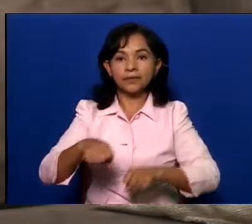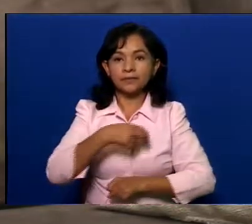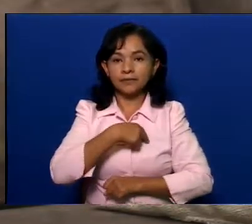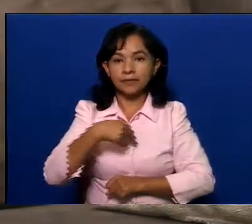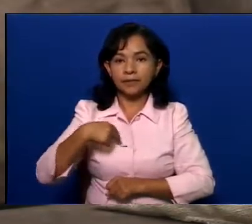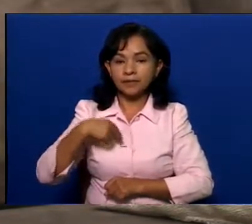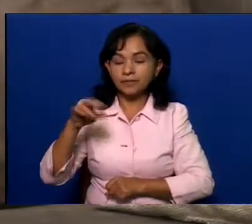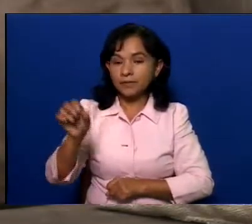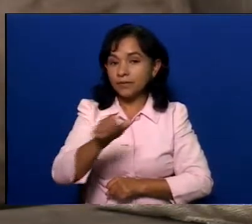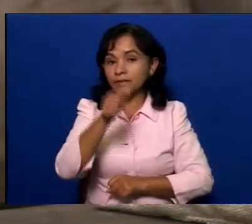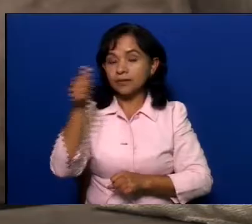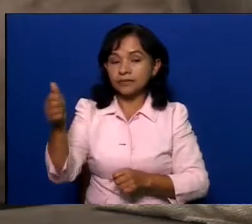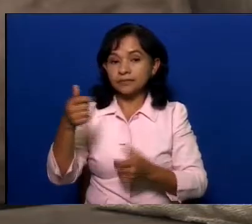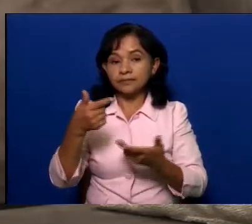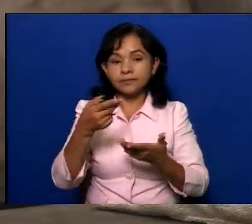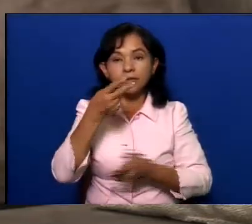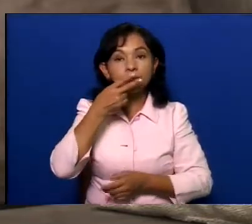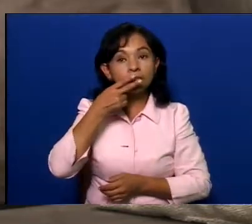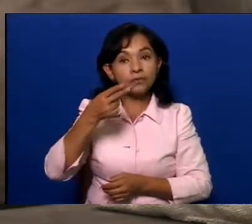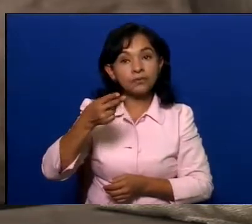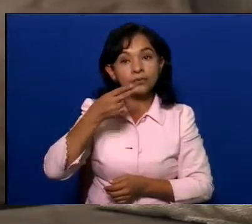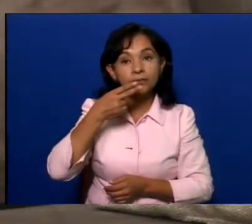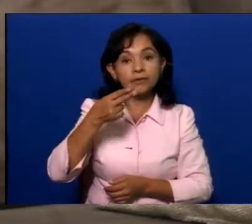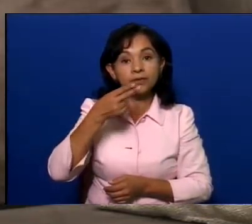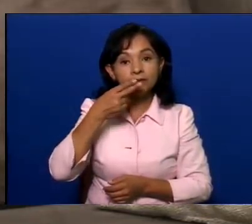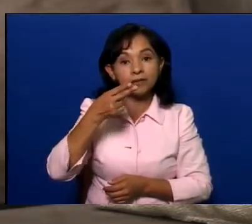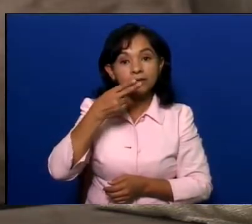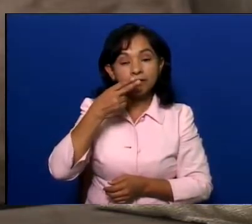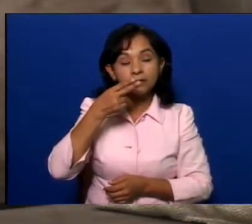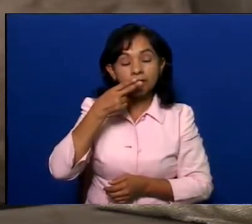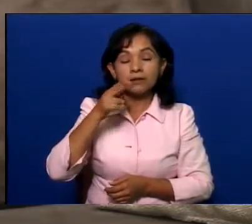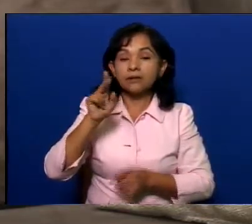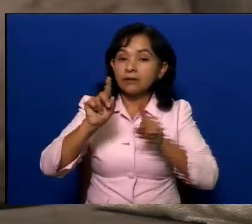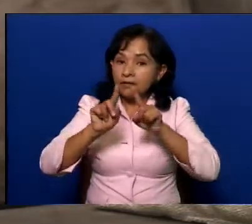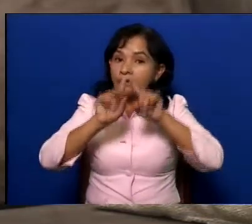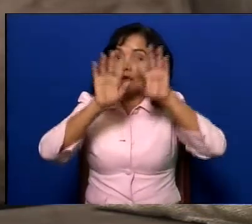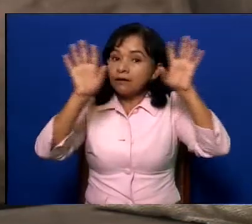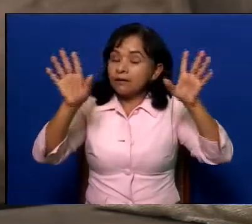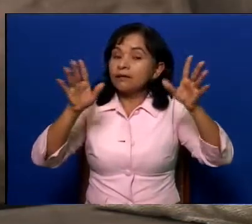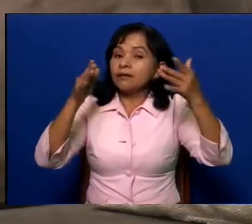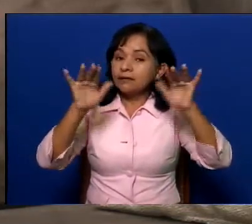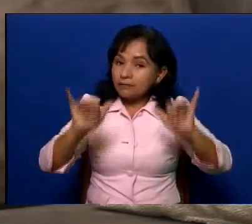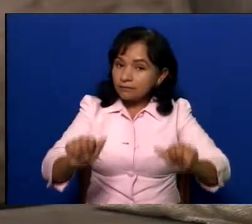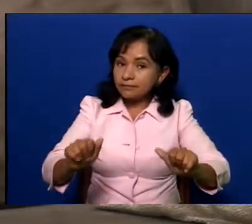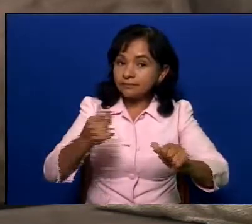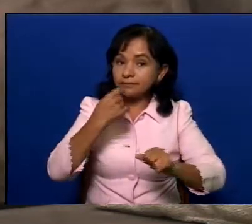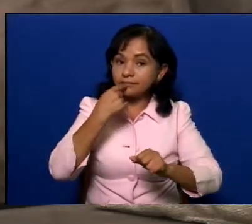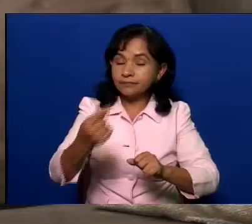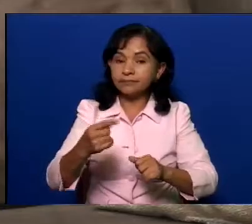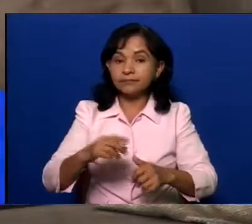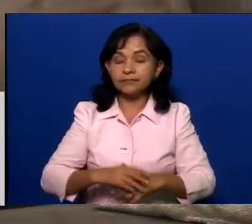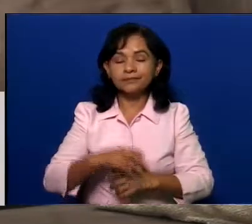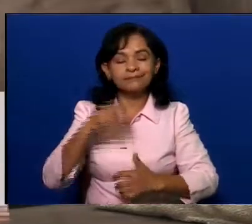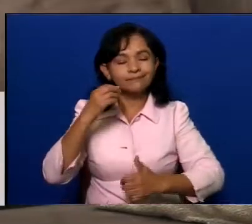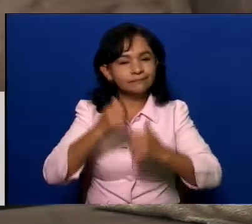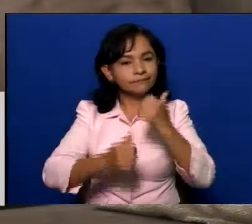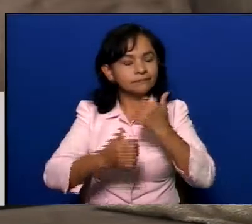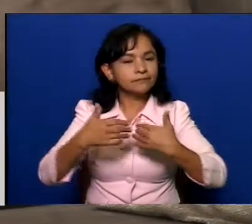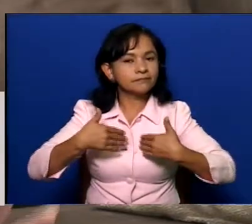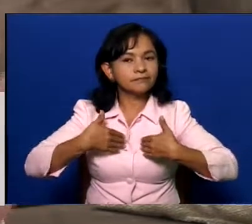y apoyando el desarrollo de la atención en estos lugares. Entonces eso es lo que realmente nos